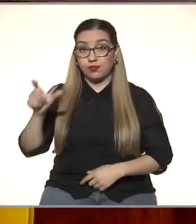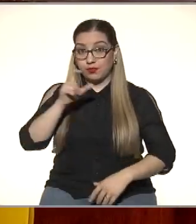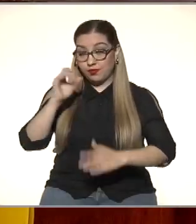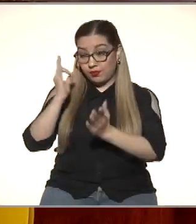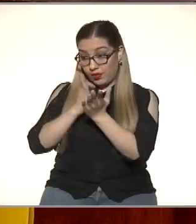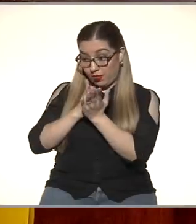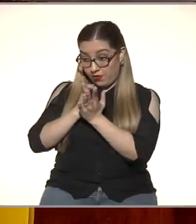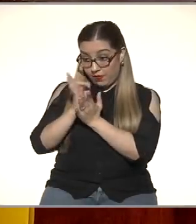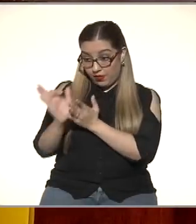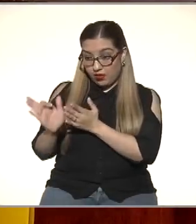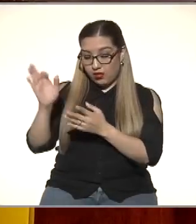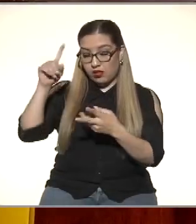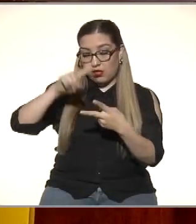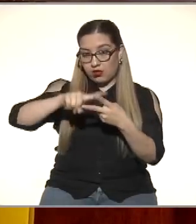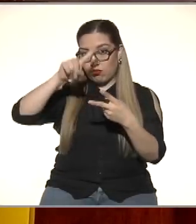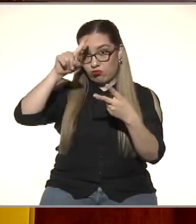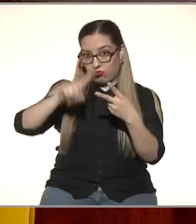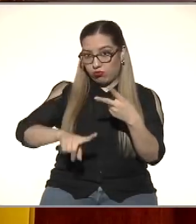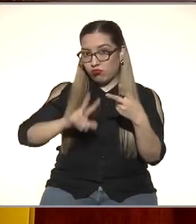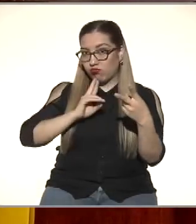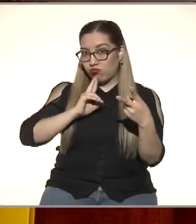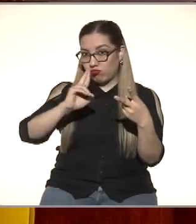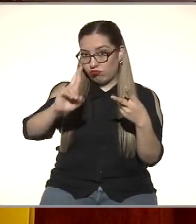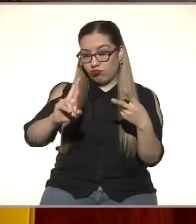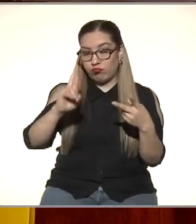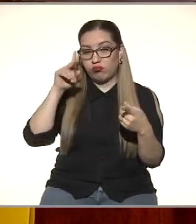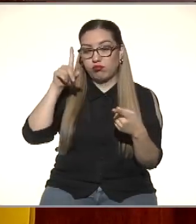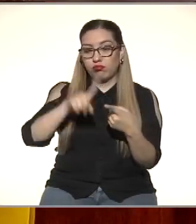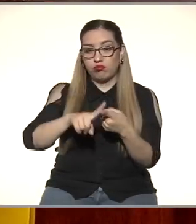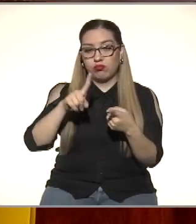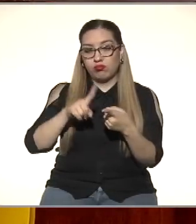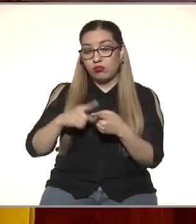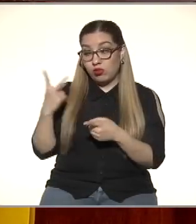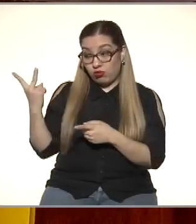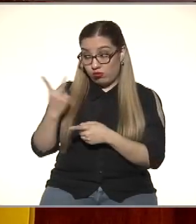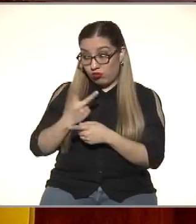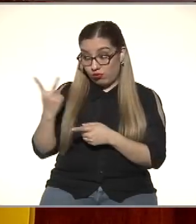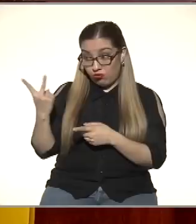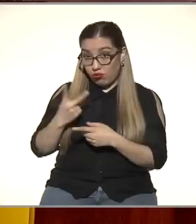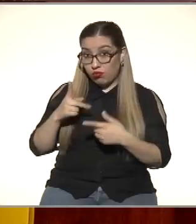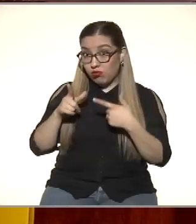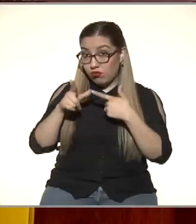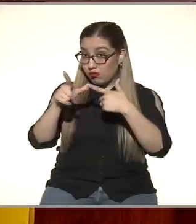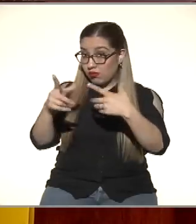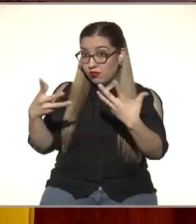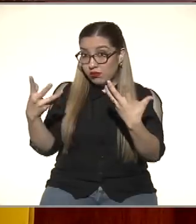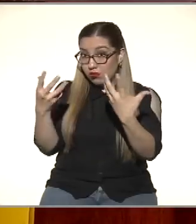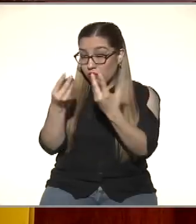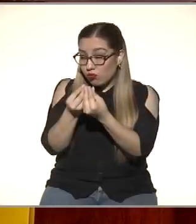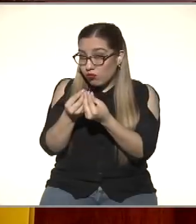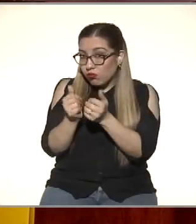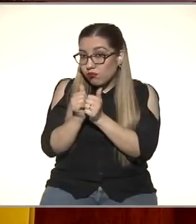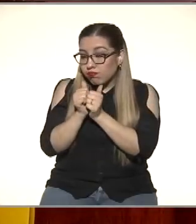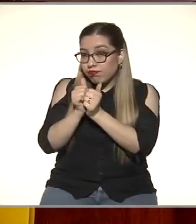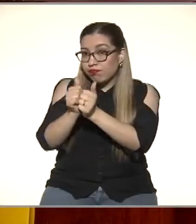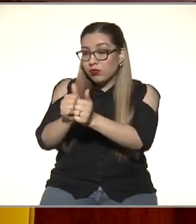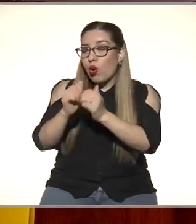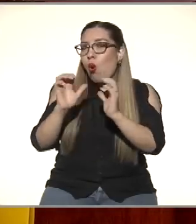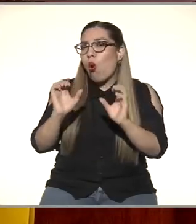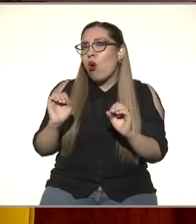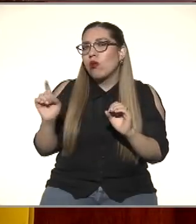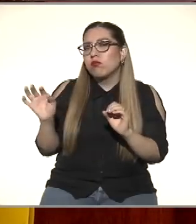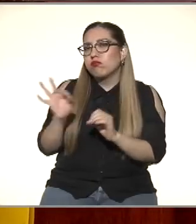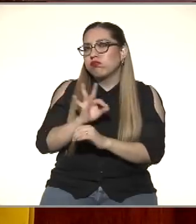dos desenlaces. O la pareja decide quedarse junto o se separa. Si la pareja